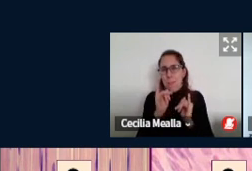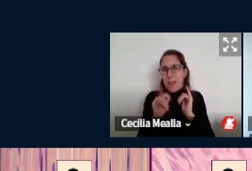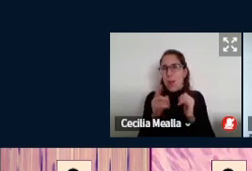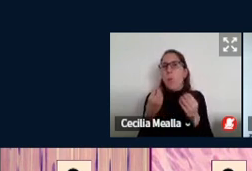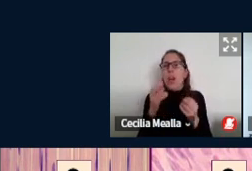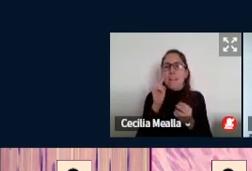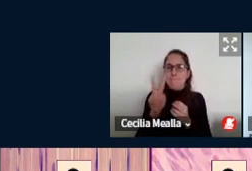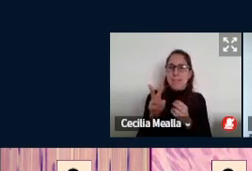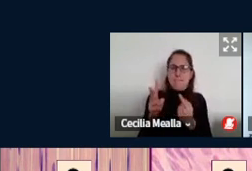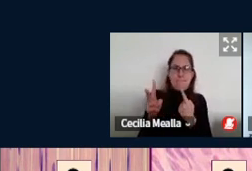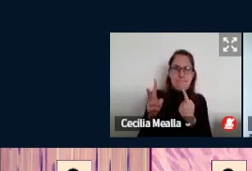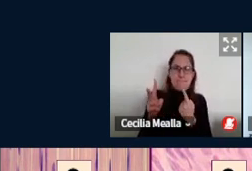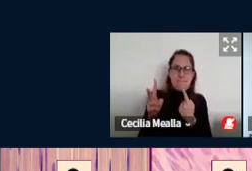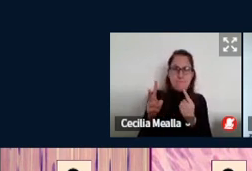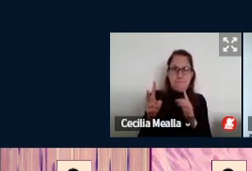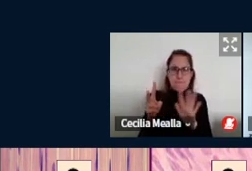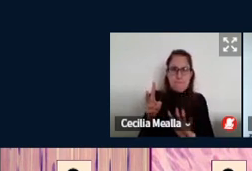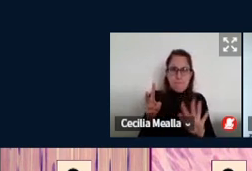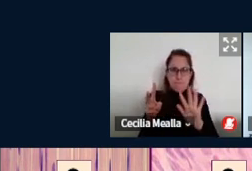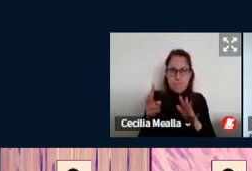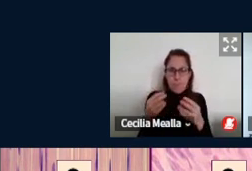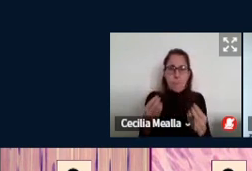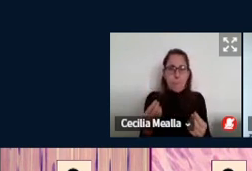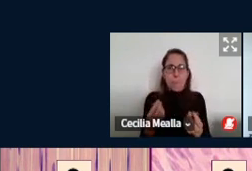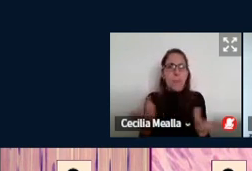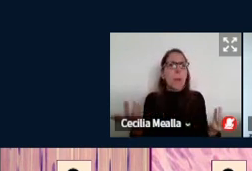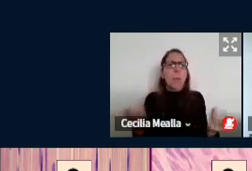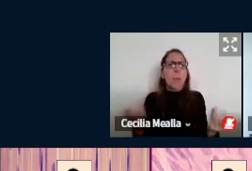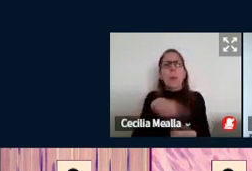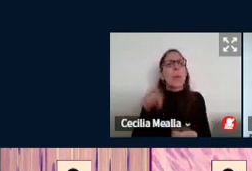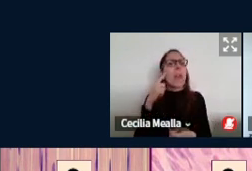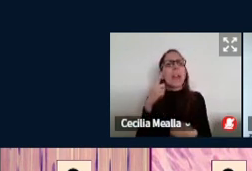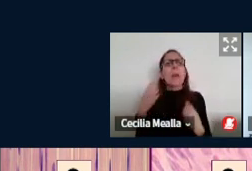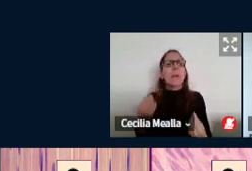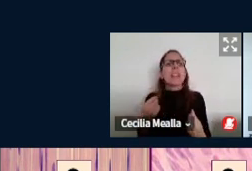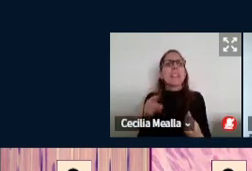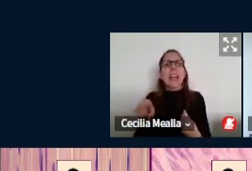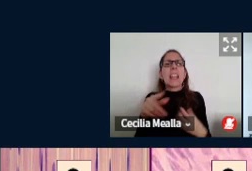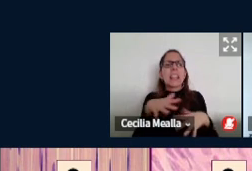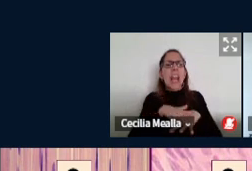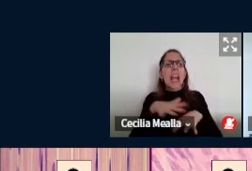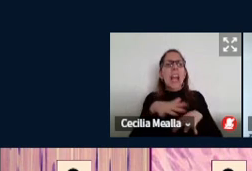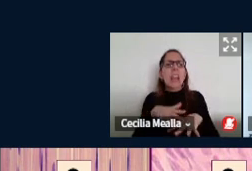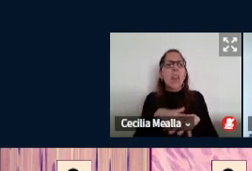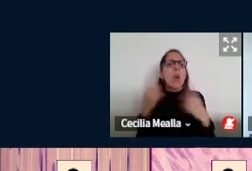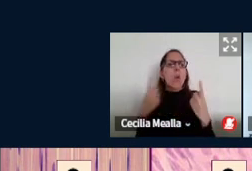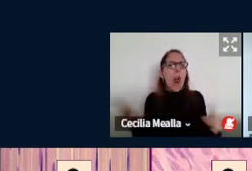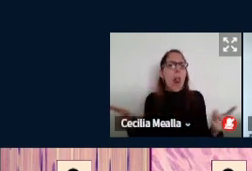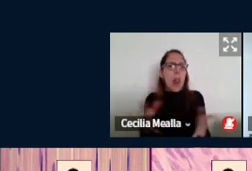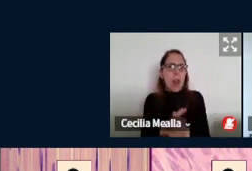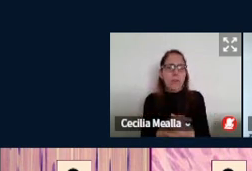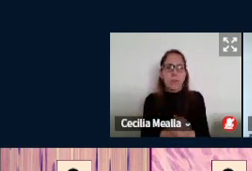se ven tan bien en la imagen. ¿De qué tipo de tejido estamos hablando?